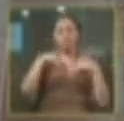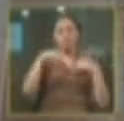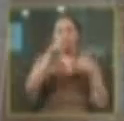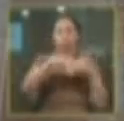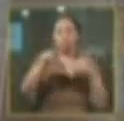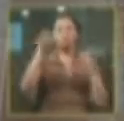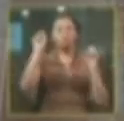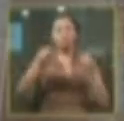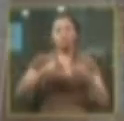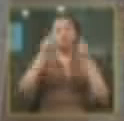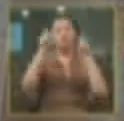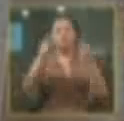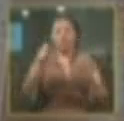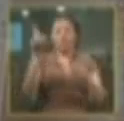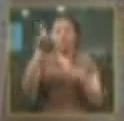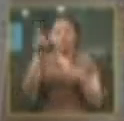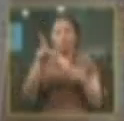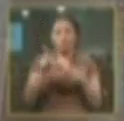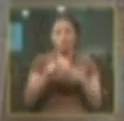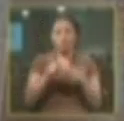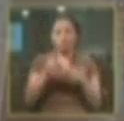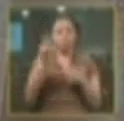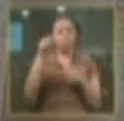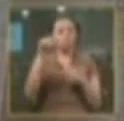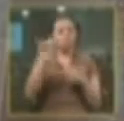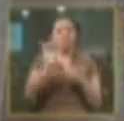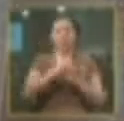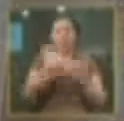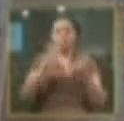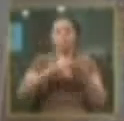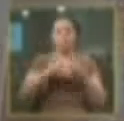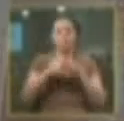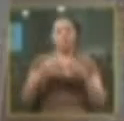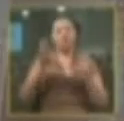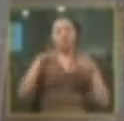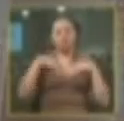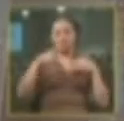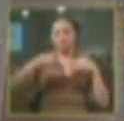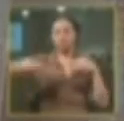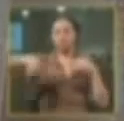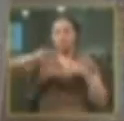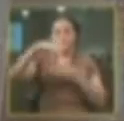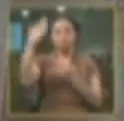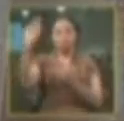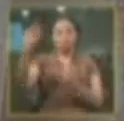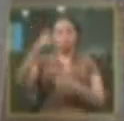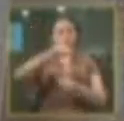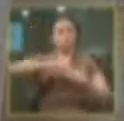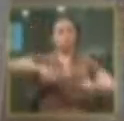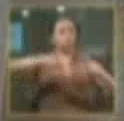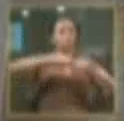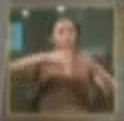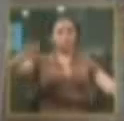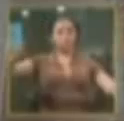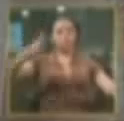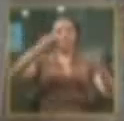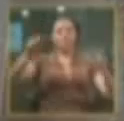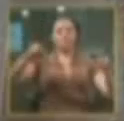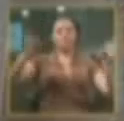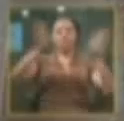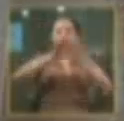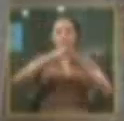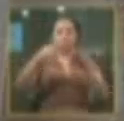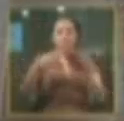entregar el día lunes, no hay ningún problema, les acepto las propuestas a los señores asambleístas y cerramos la